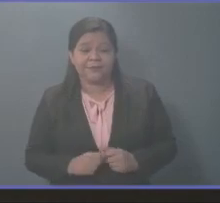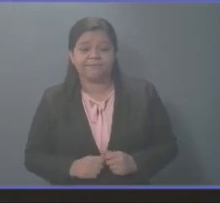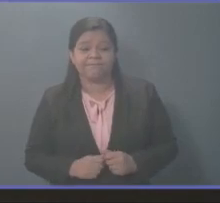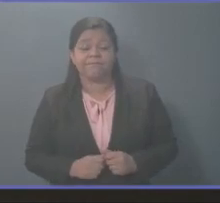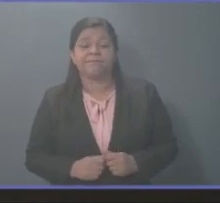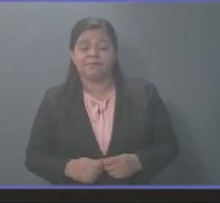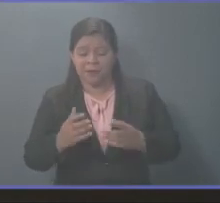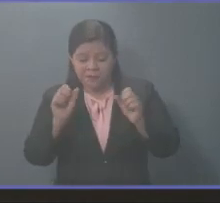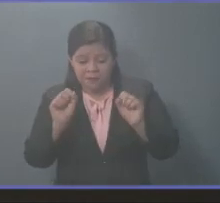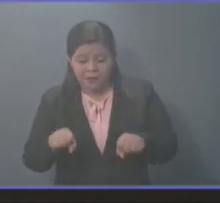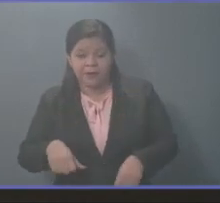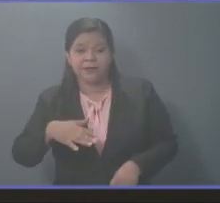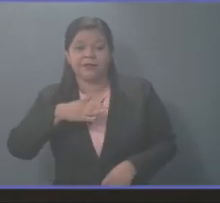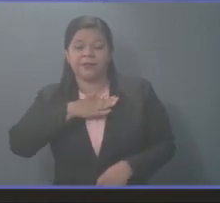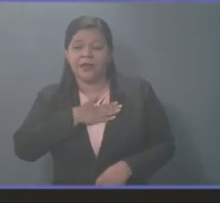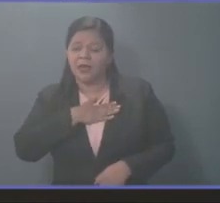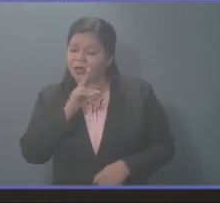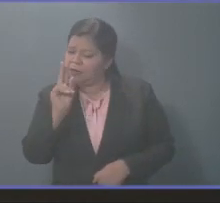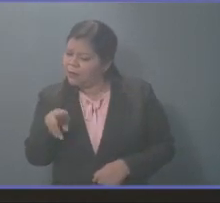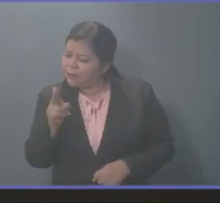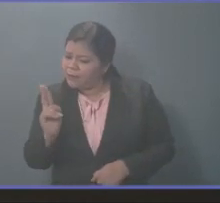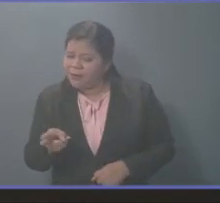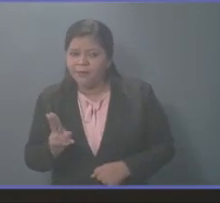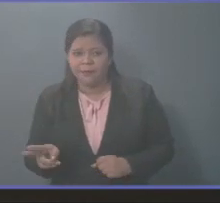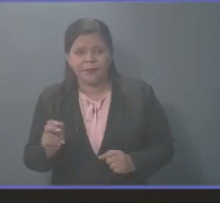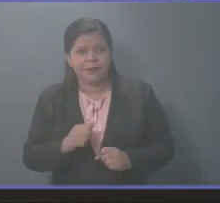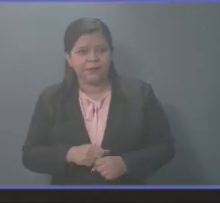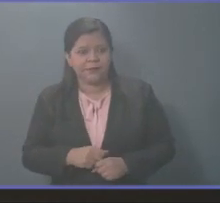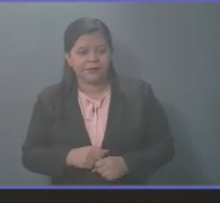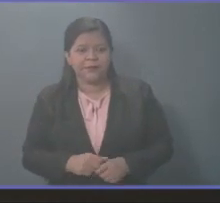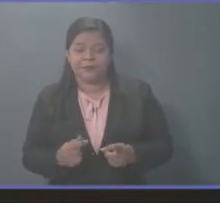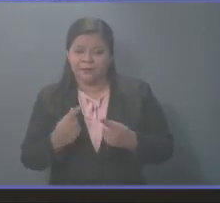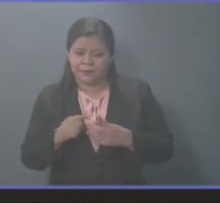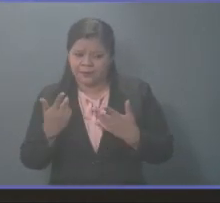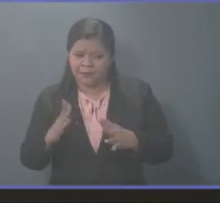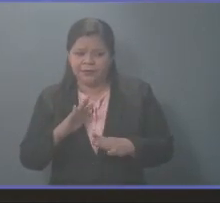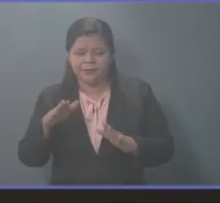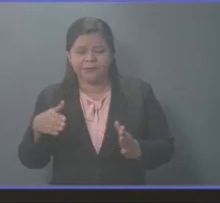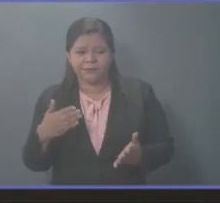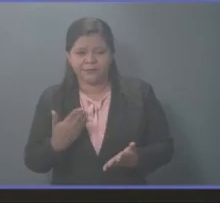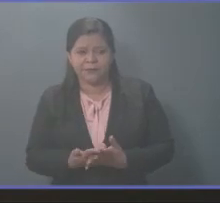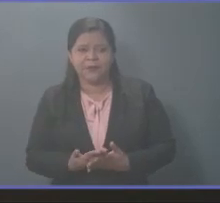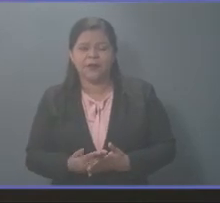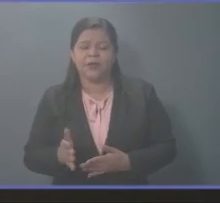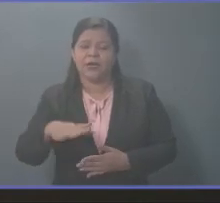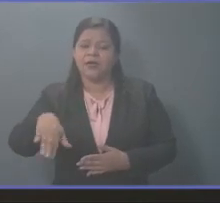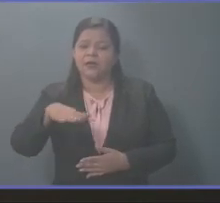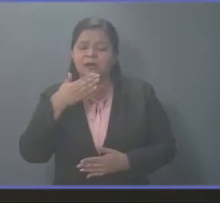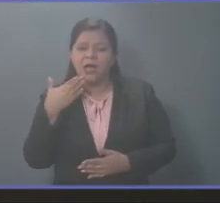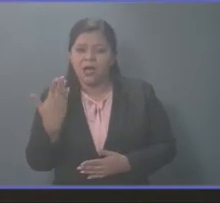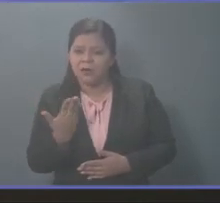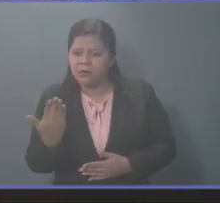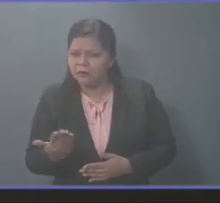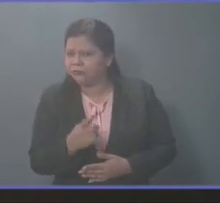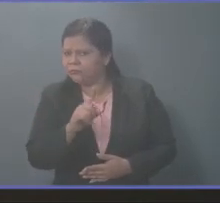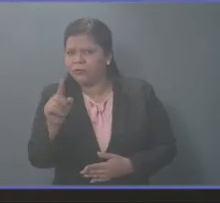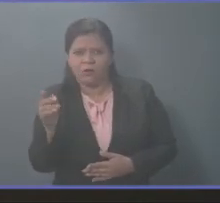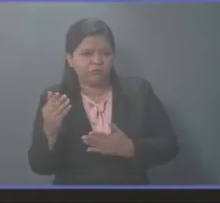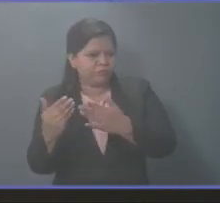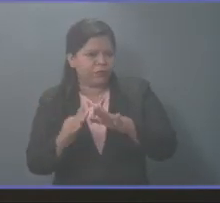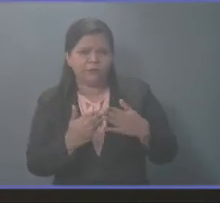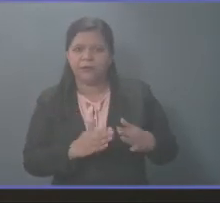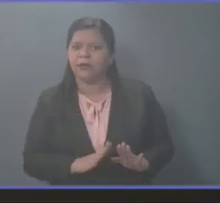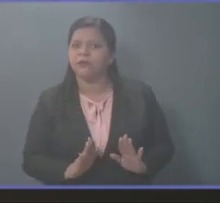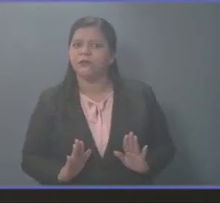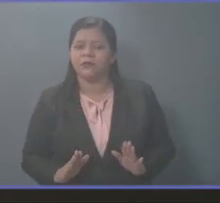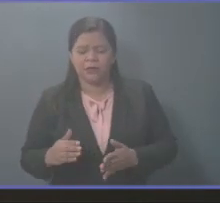Pero podrá tener las mismas características en la parte rural. No, ya hemos establecido